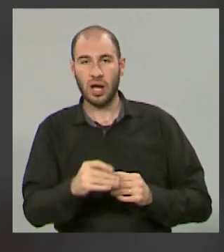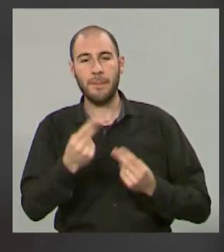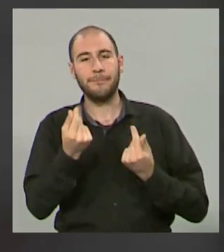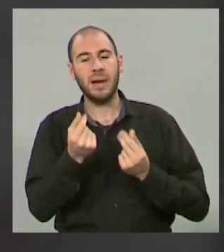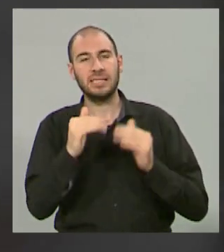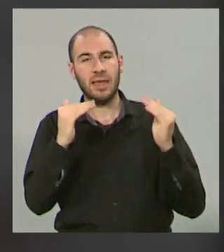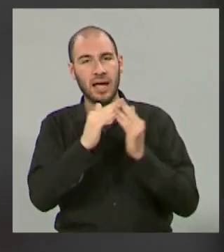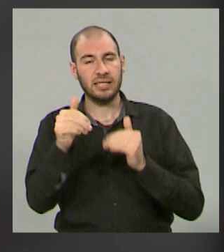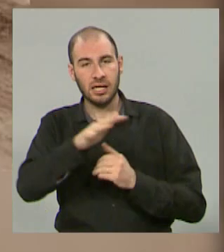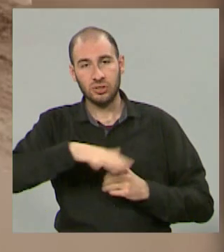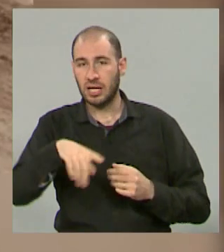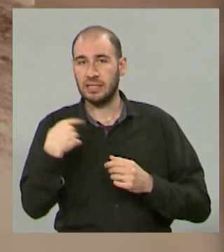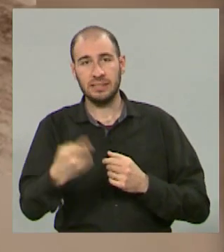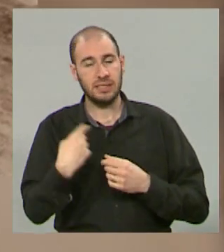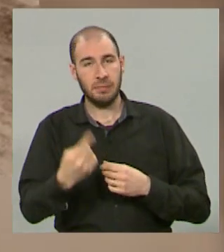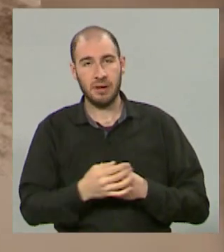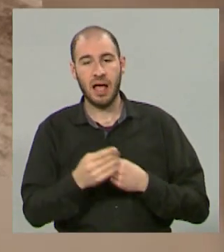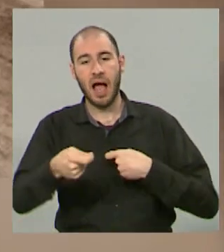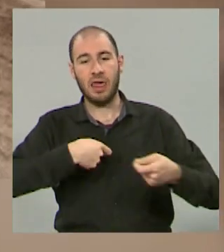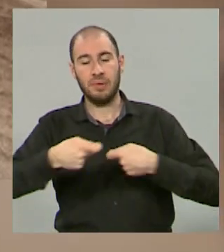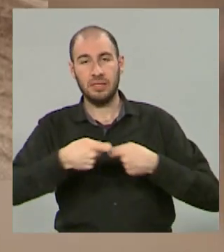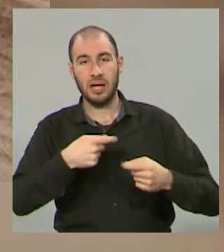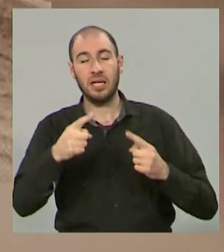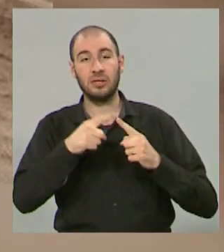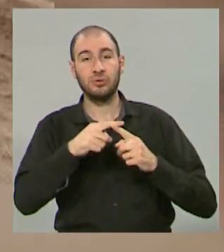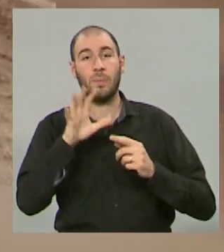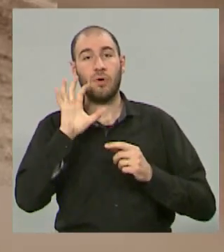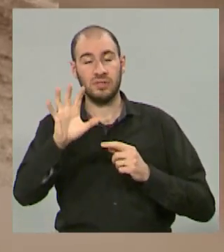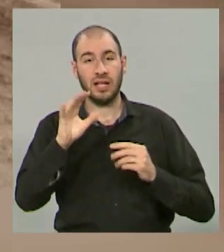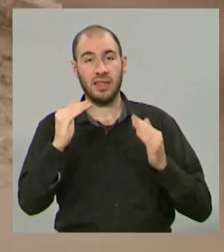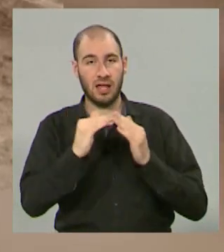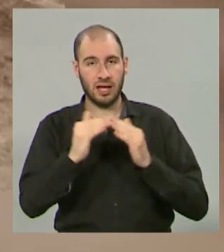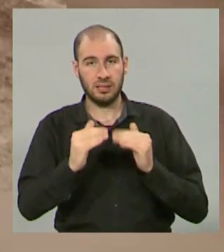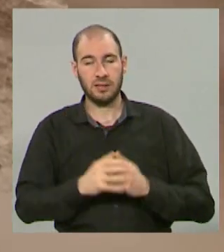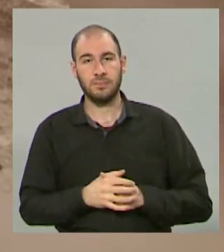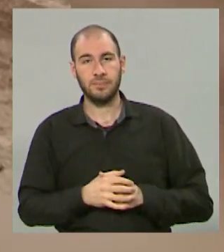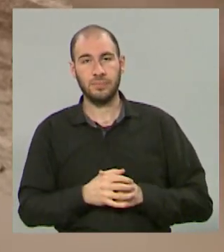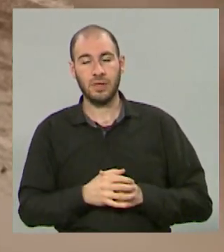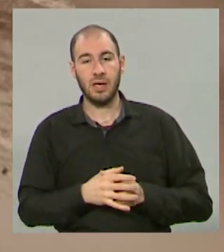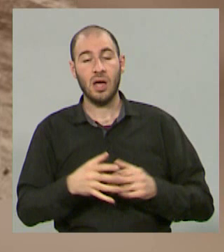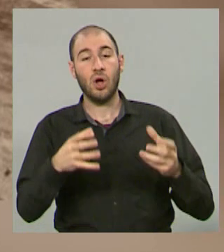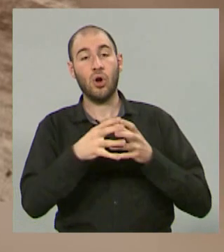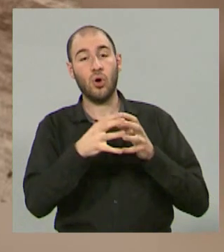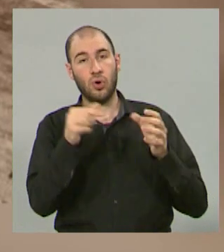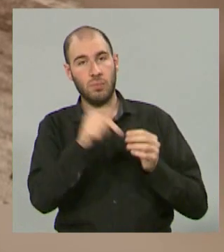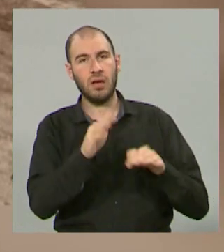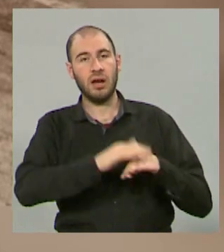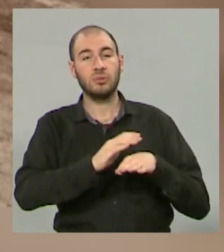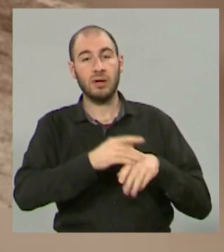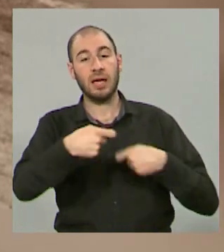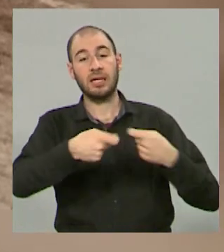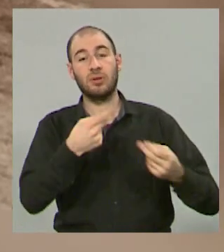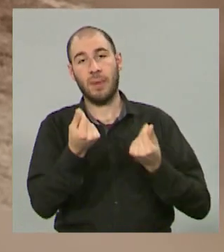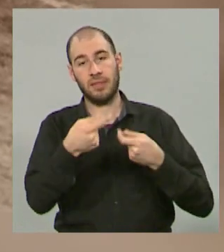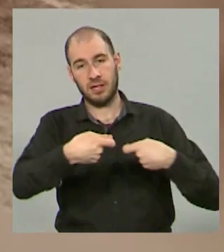la vivienda social siempre fueron administrados por el Instituto Provincial de la Vivienda y que la organización tuvo la función de gestionar